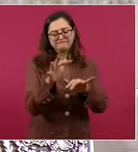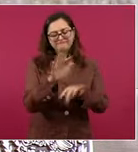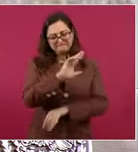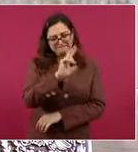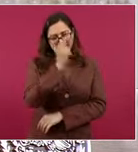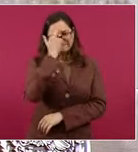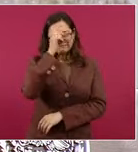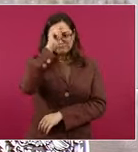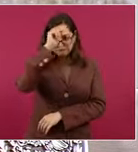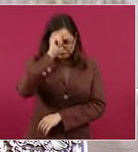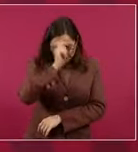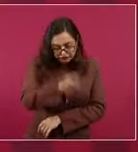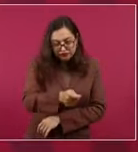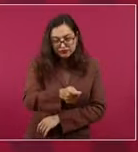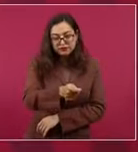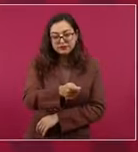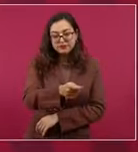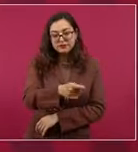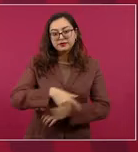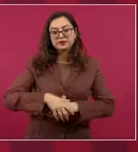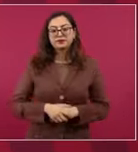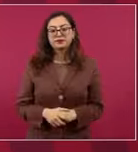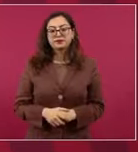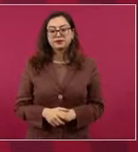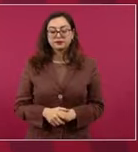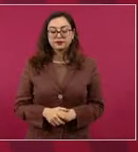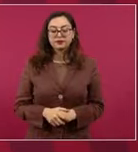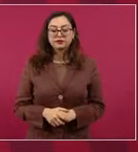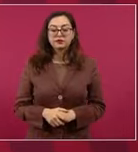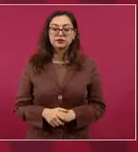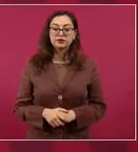de modo que vamos a estar con